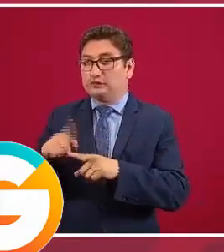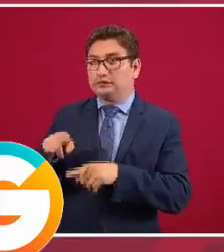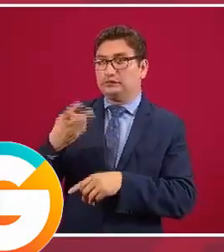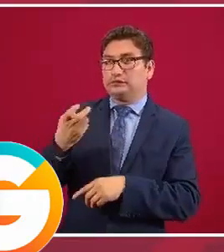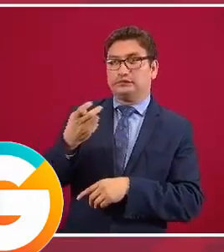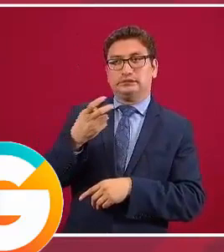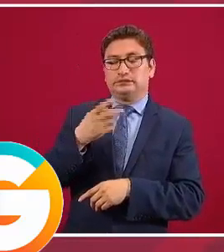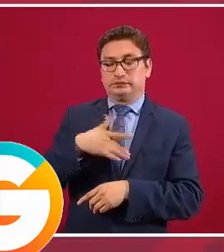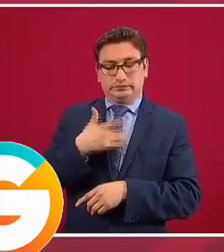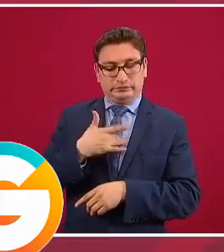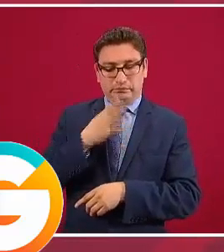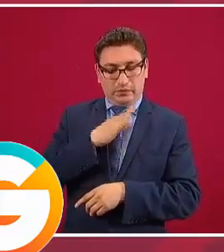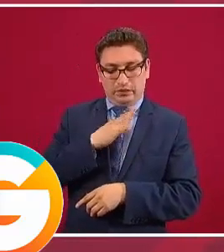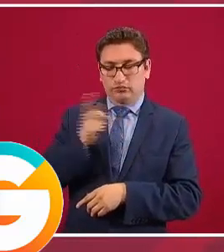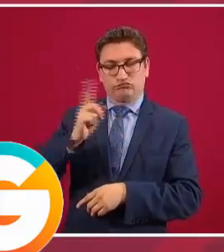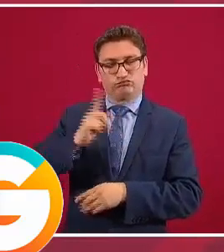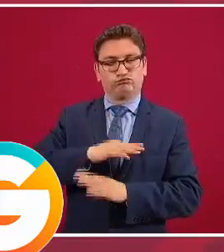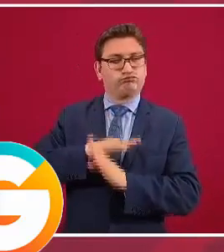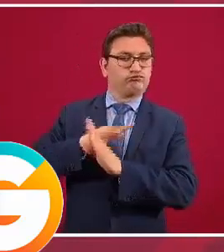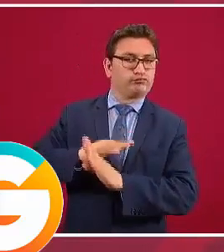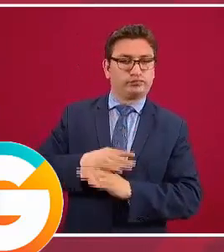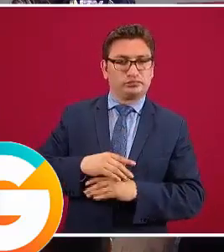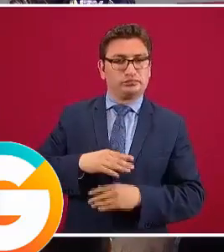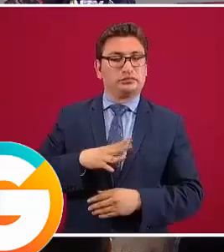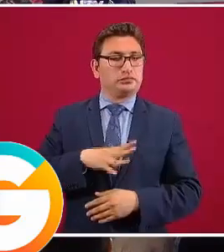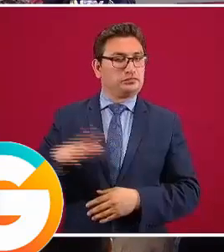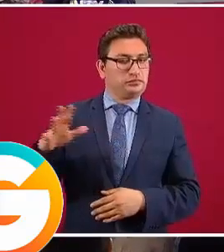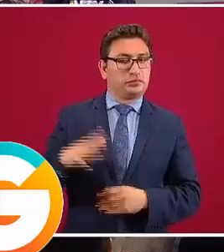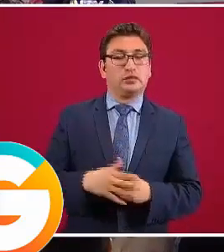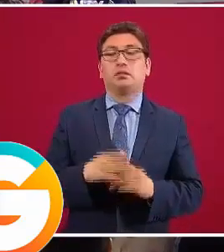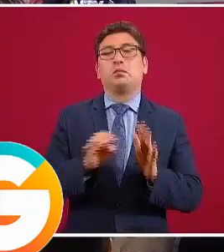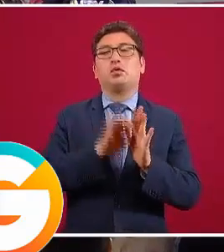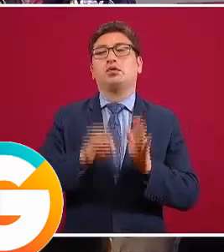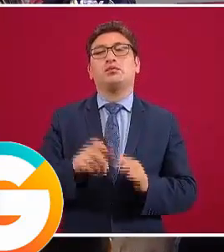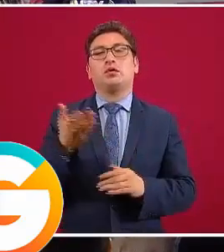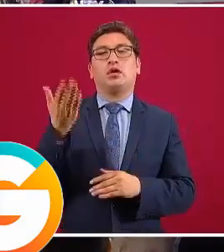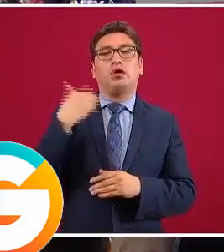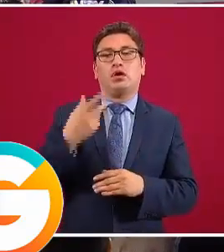hecho. Cuando alguien se pasa,